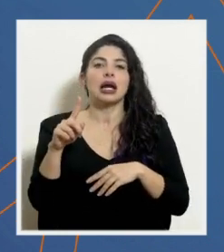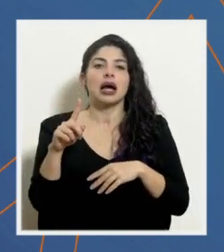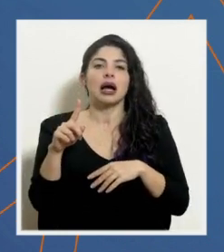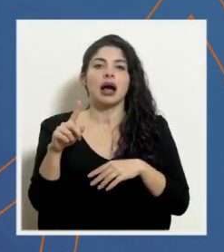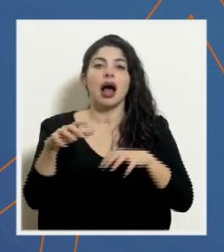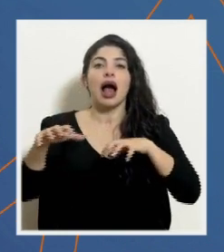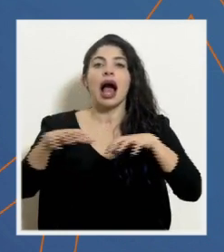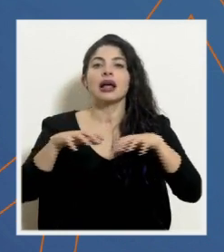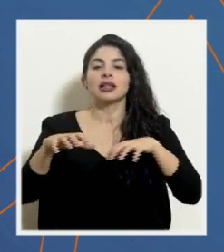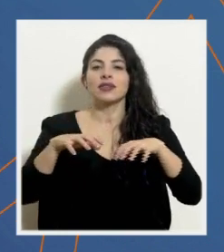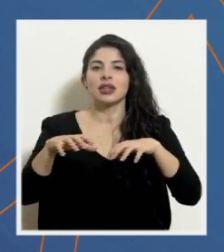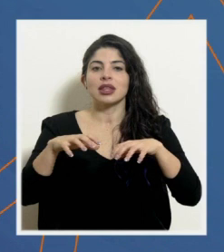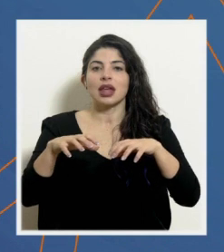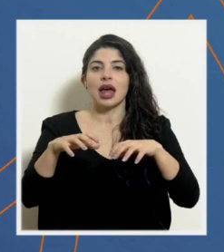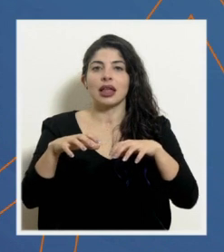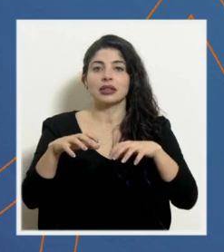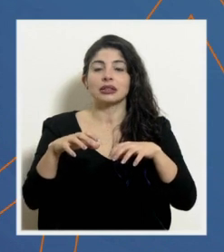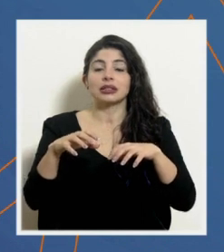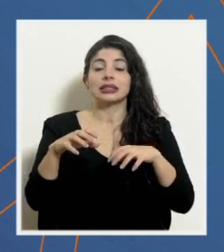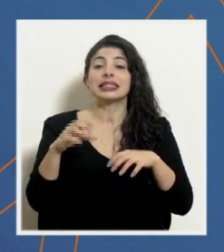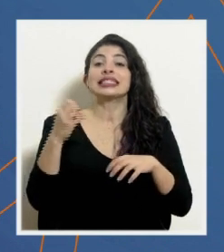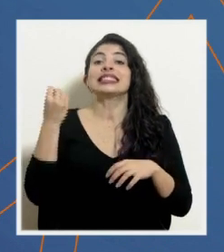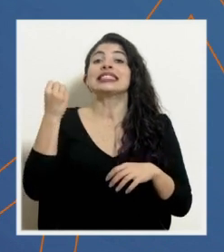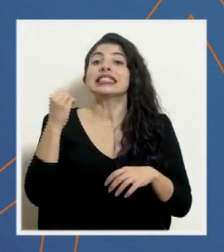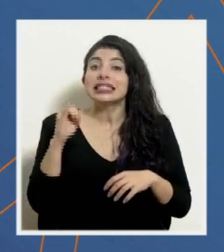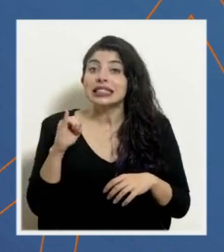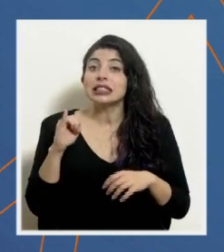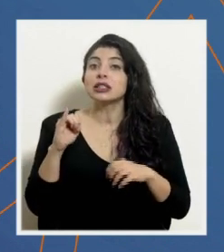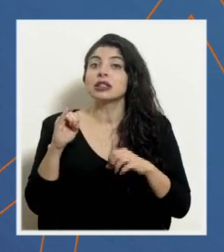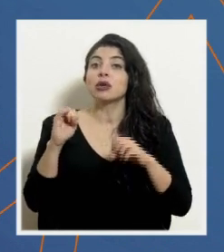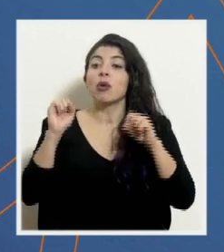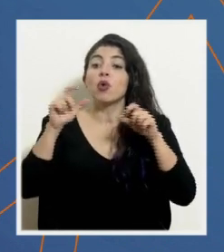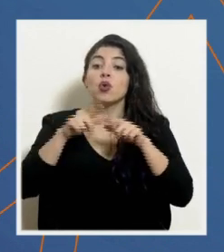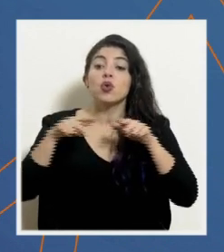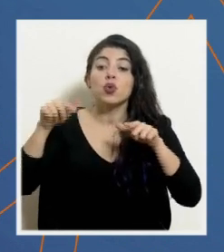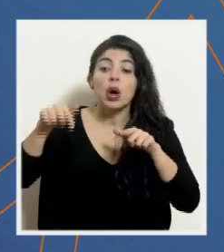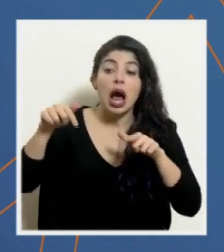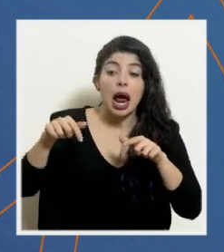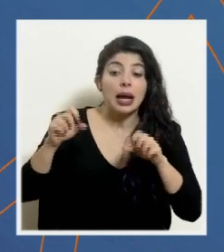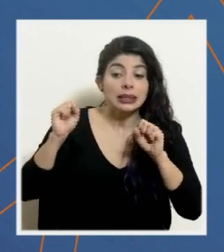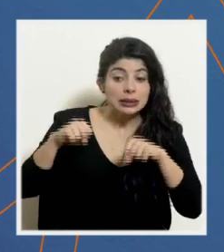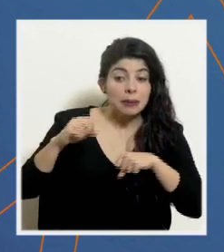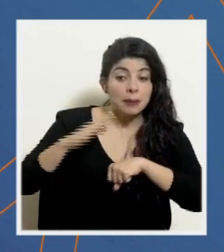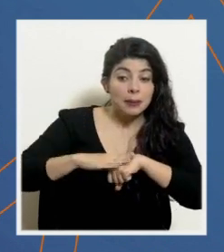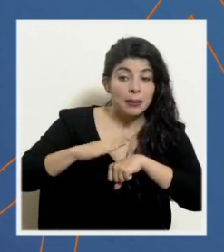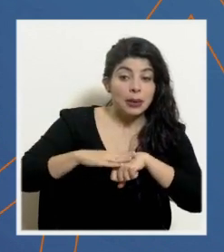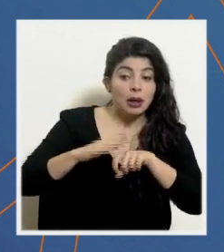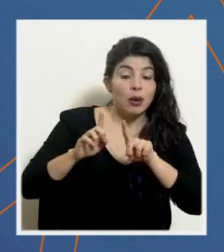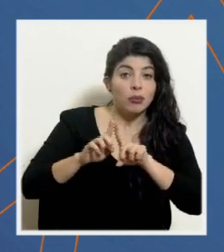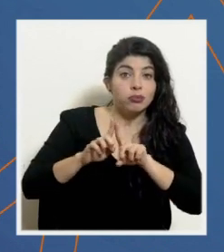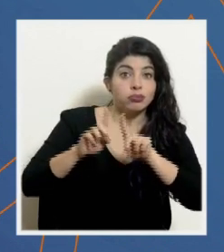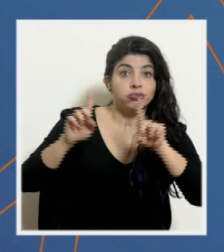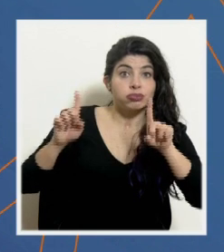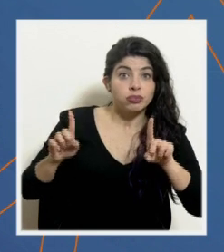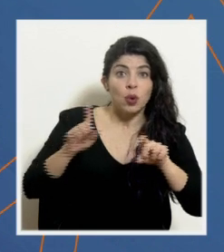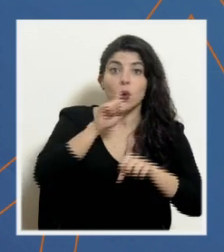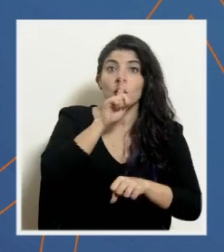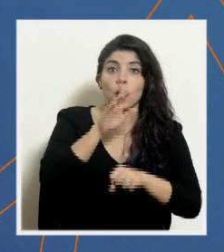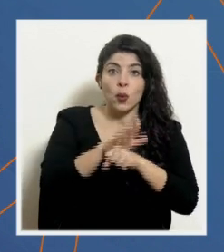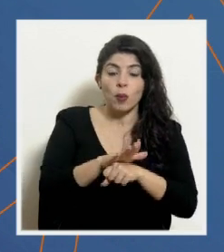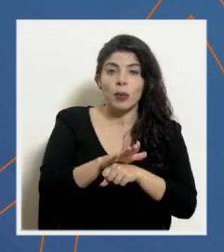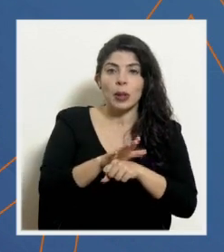las actividades, siempre considerando la capacidad de los sitios de culto y el cumplimiento